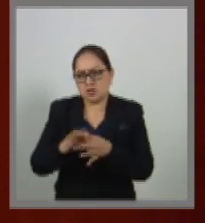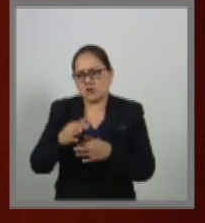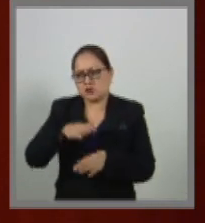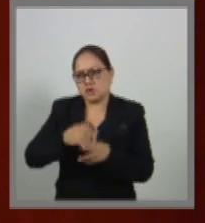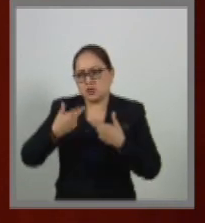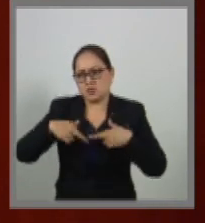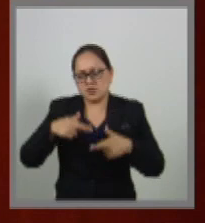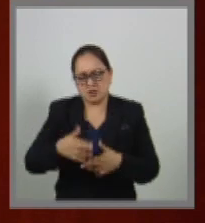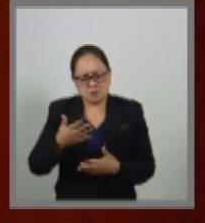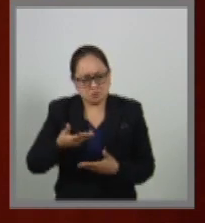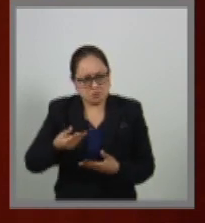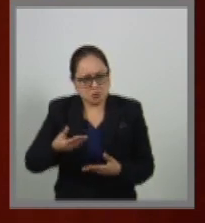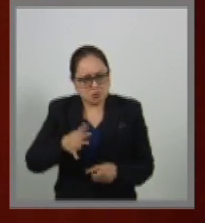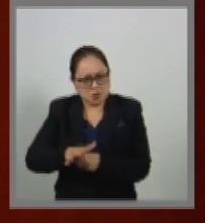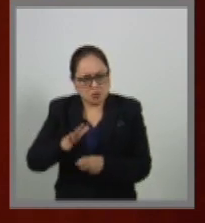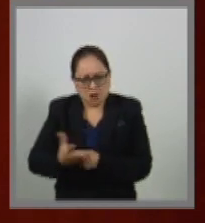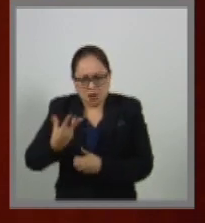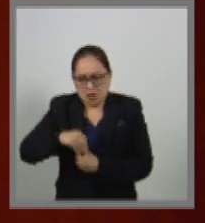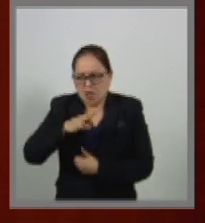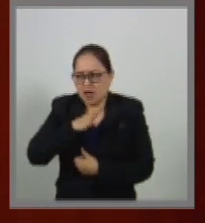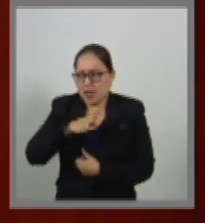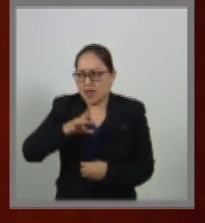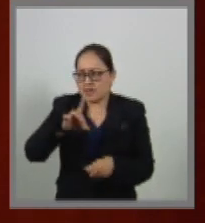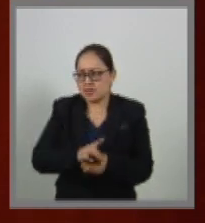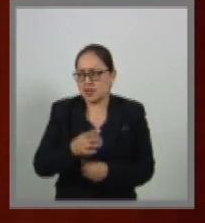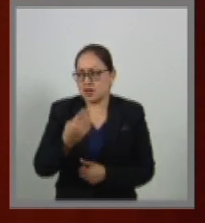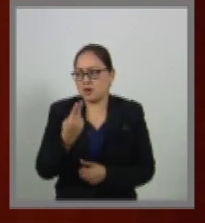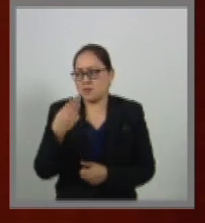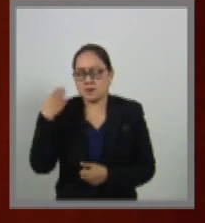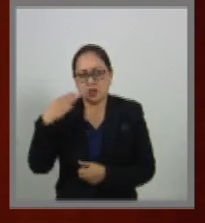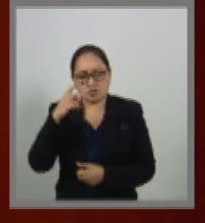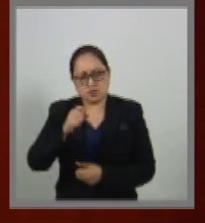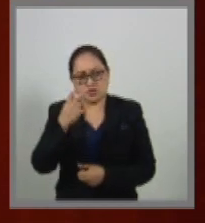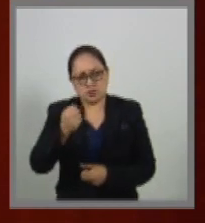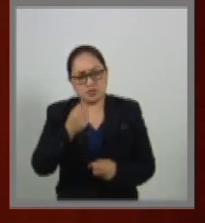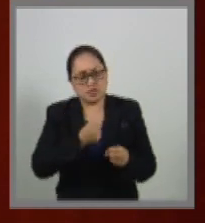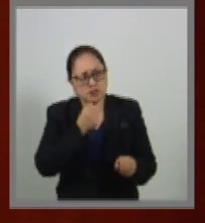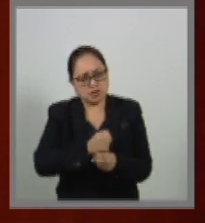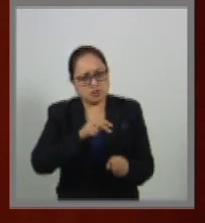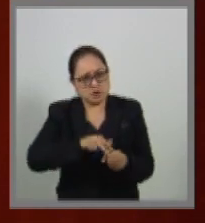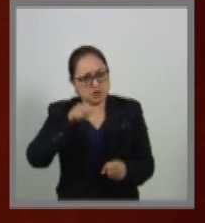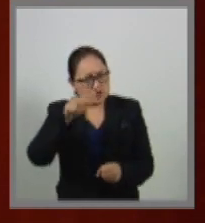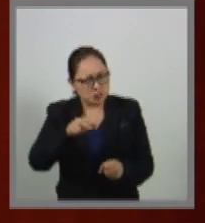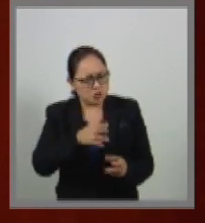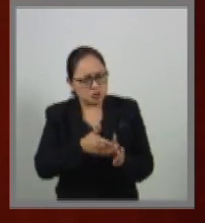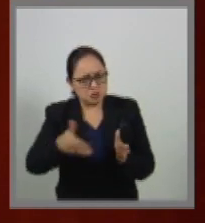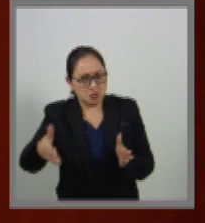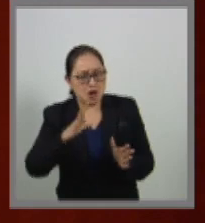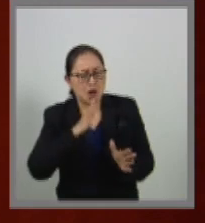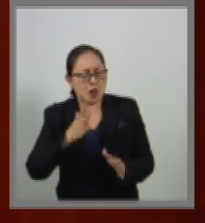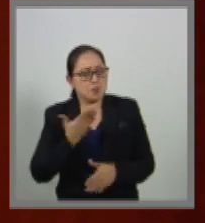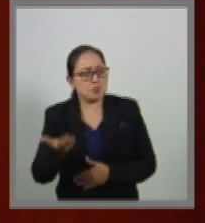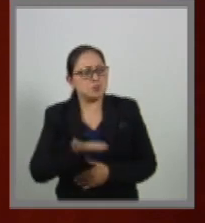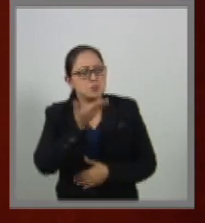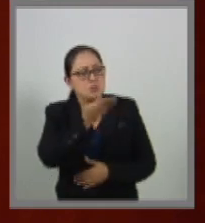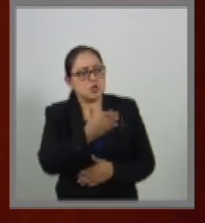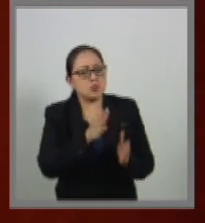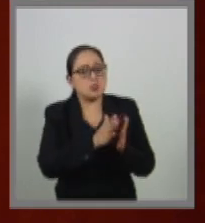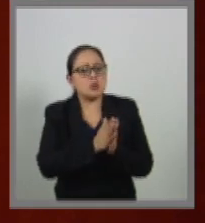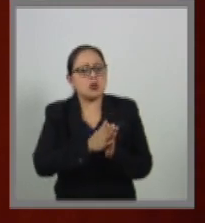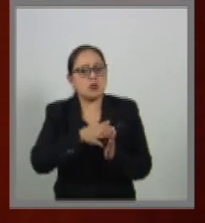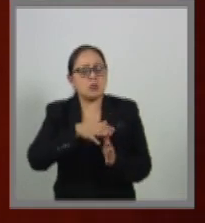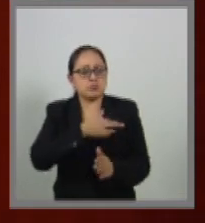representativas que el cargo me confiere a partir del día 29 de marzo del año 2018, por lo que solicito se giren